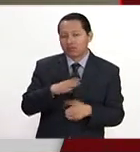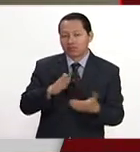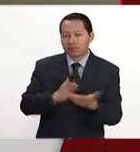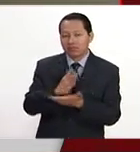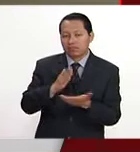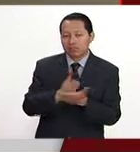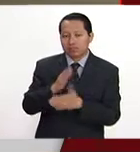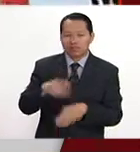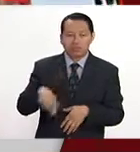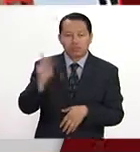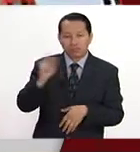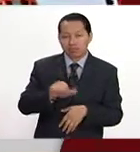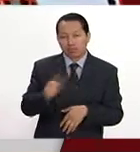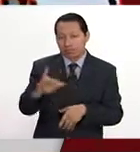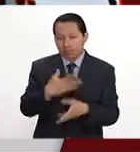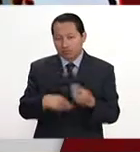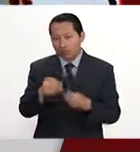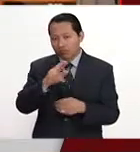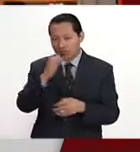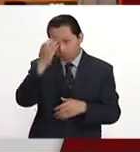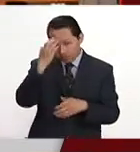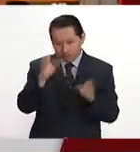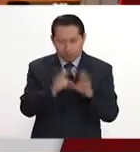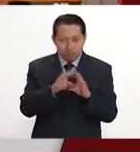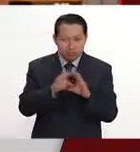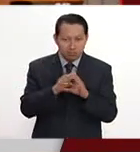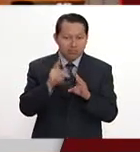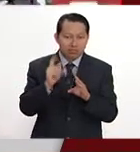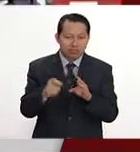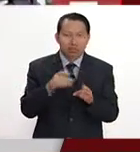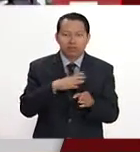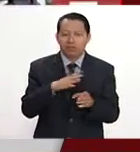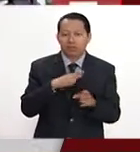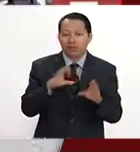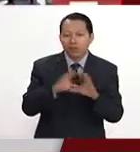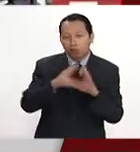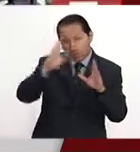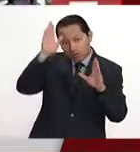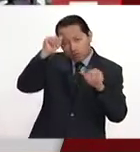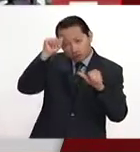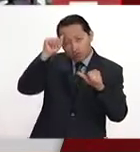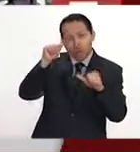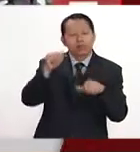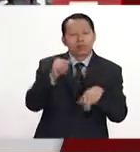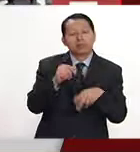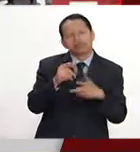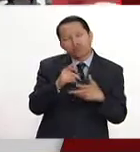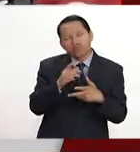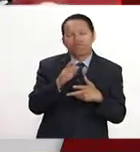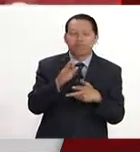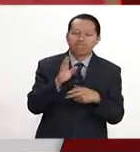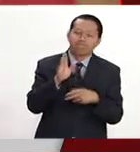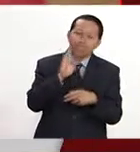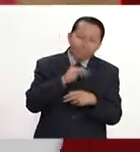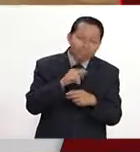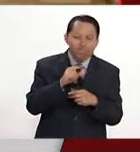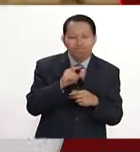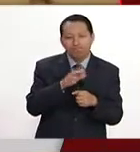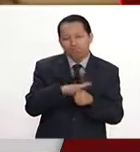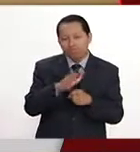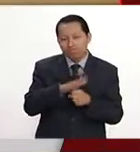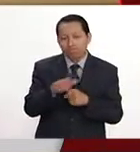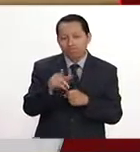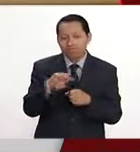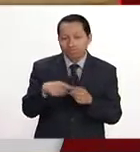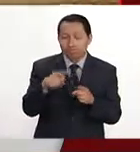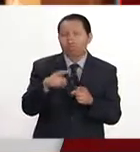acceso, pero por otro lado reconociendo que se trataba de un acuerdo de lo malo lo menos. En el caso